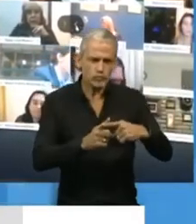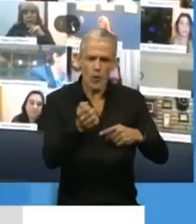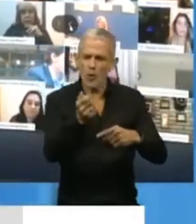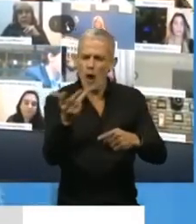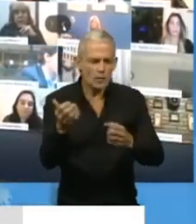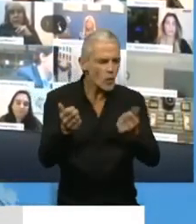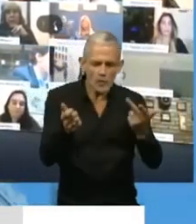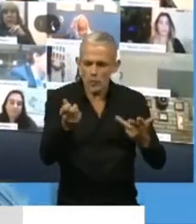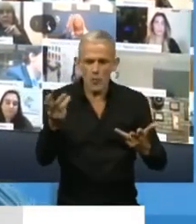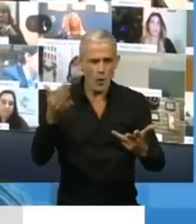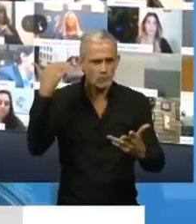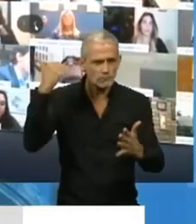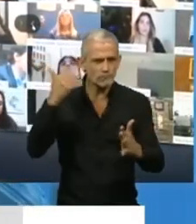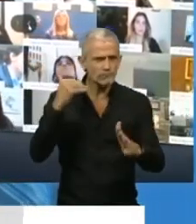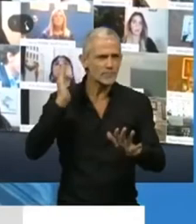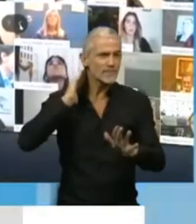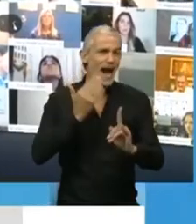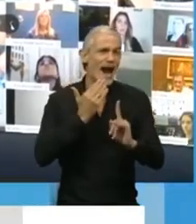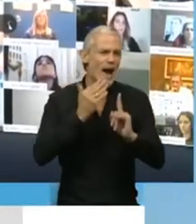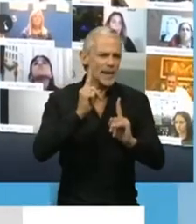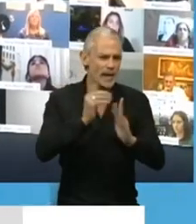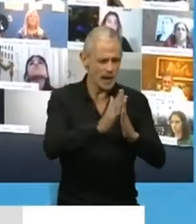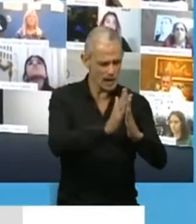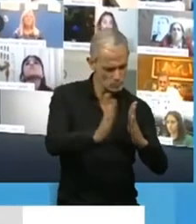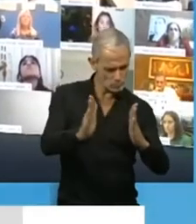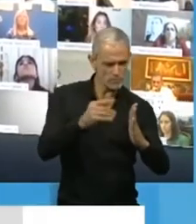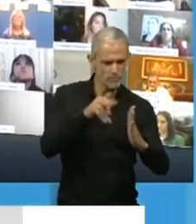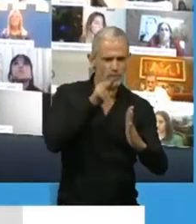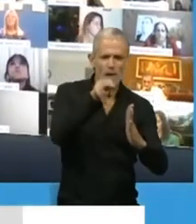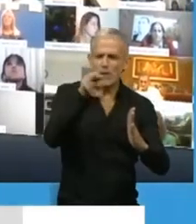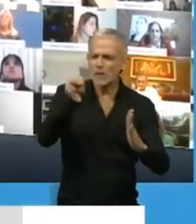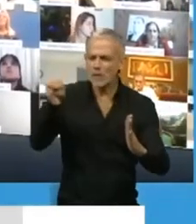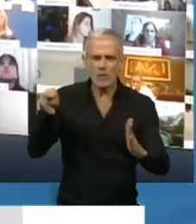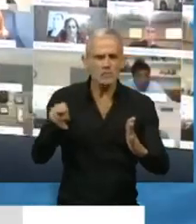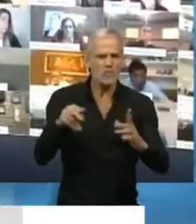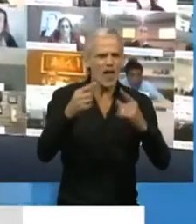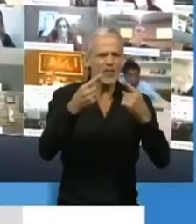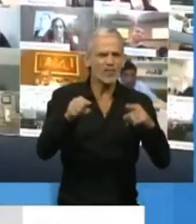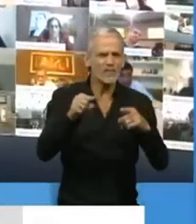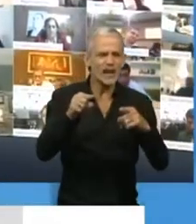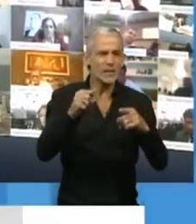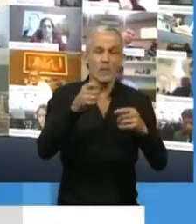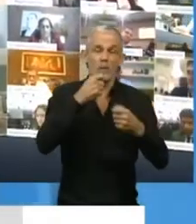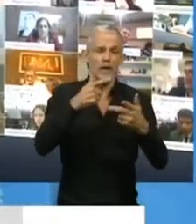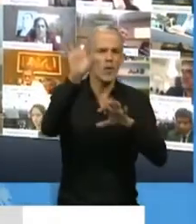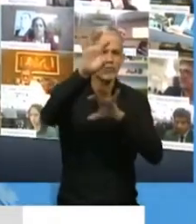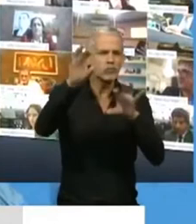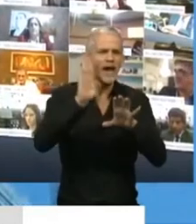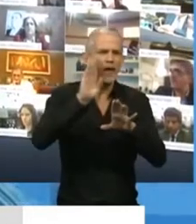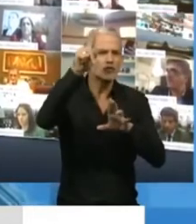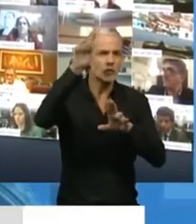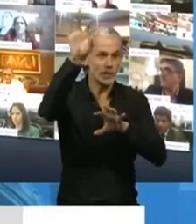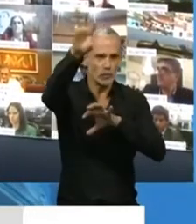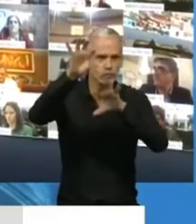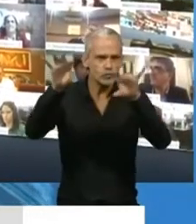momento nos encontrábamos con que en distintos estados de Estados Unidos